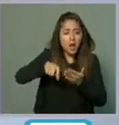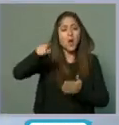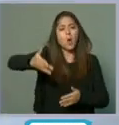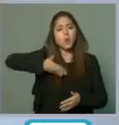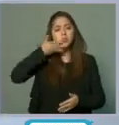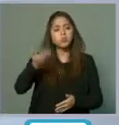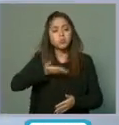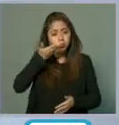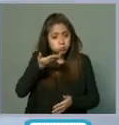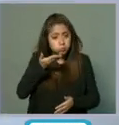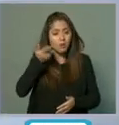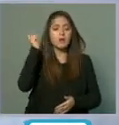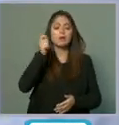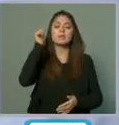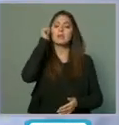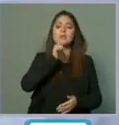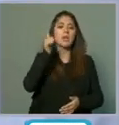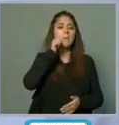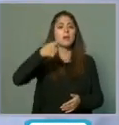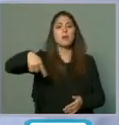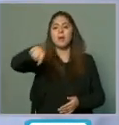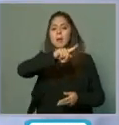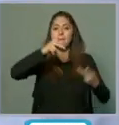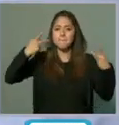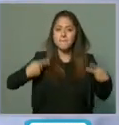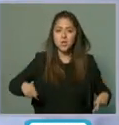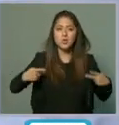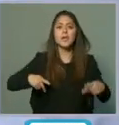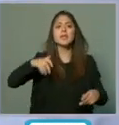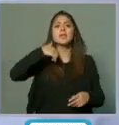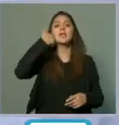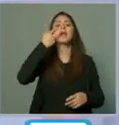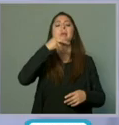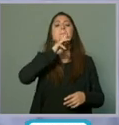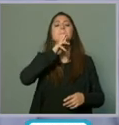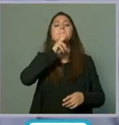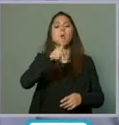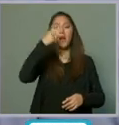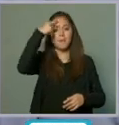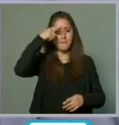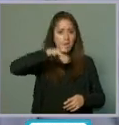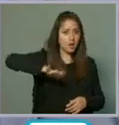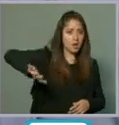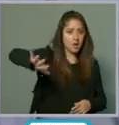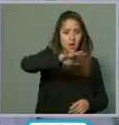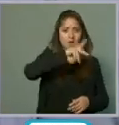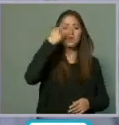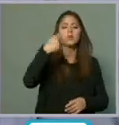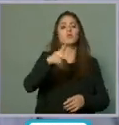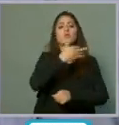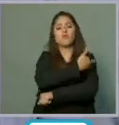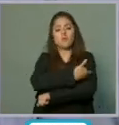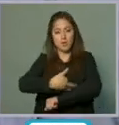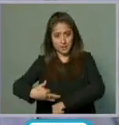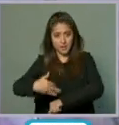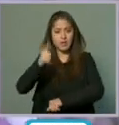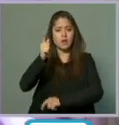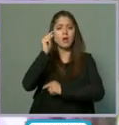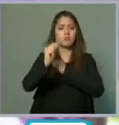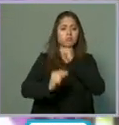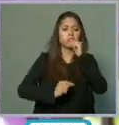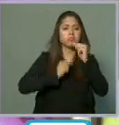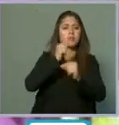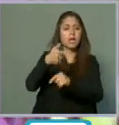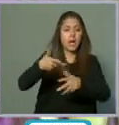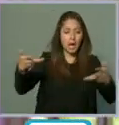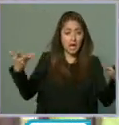comprar, yo supongo en cualquier persona quiere lo mejor para sí mismo, para su familia. Esto ha sido